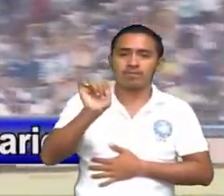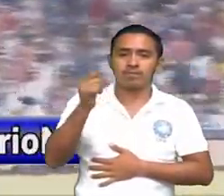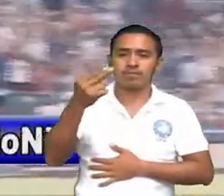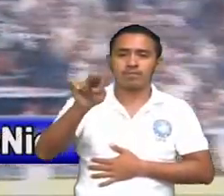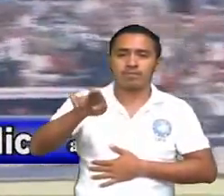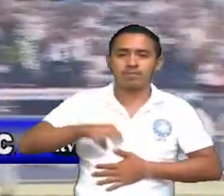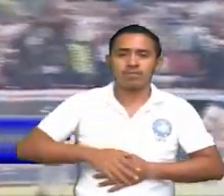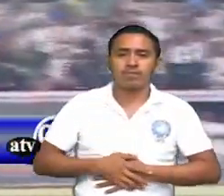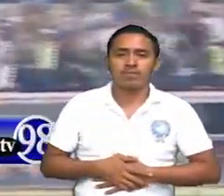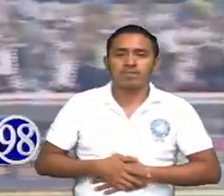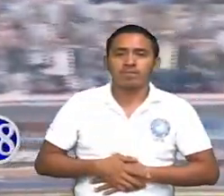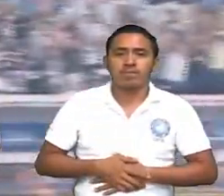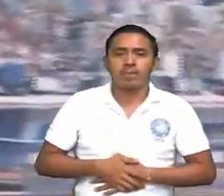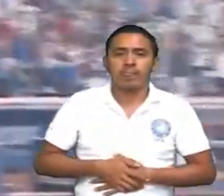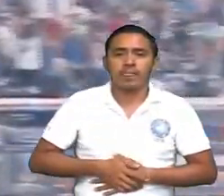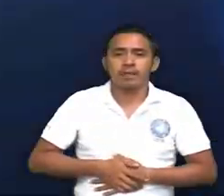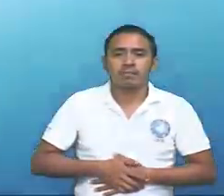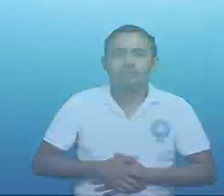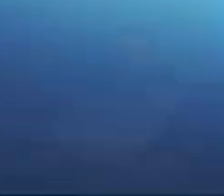Jonathan Castro.